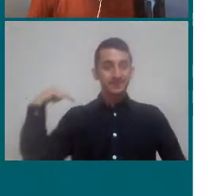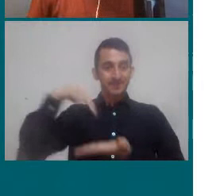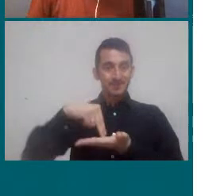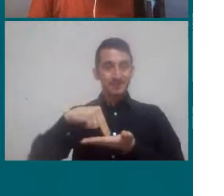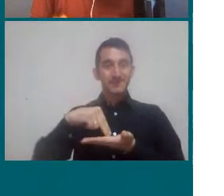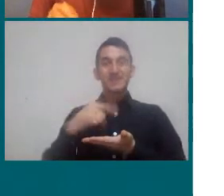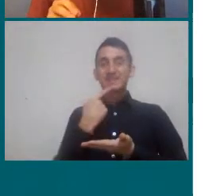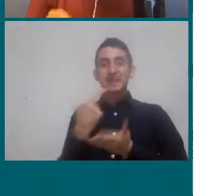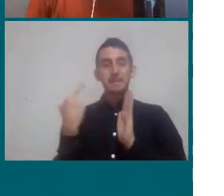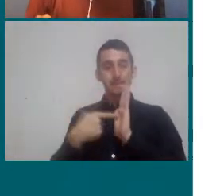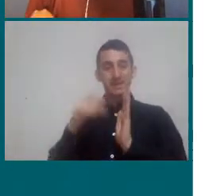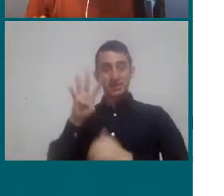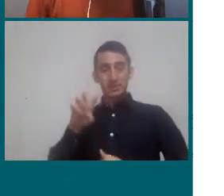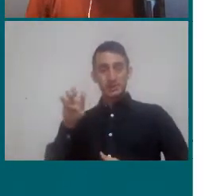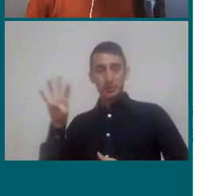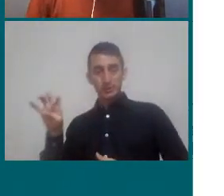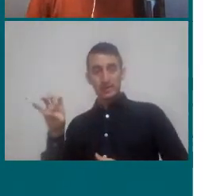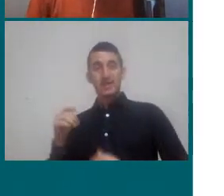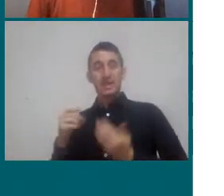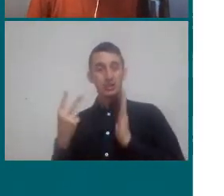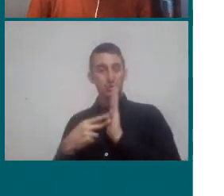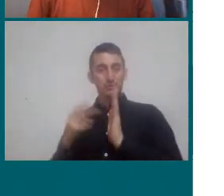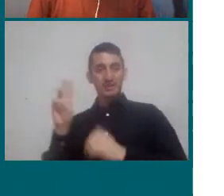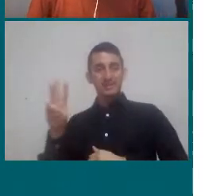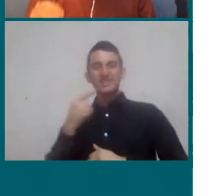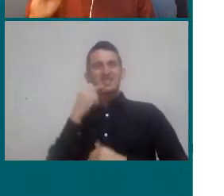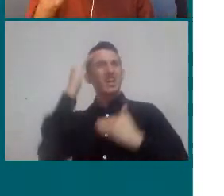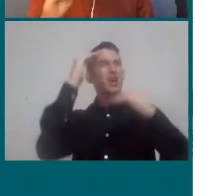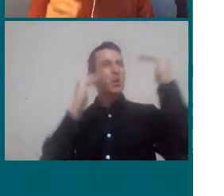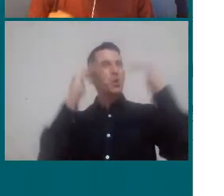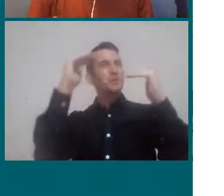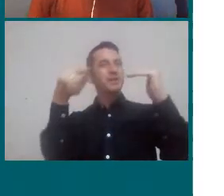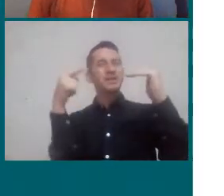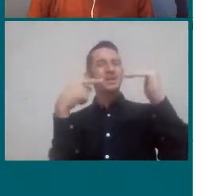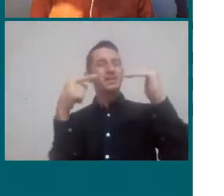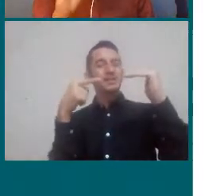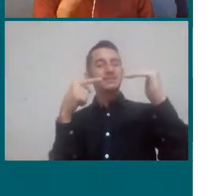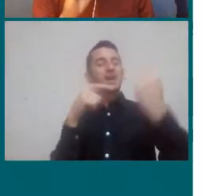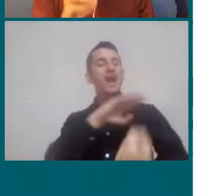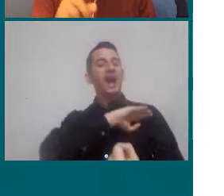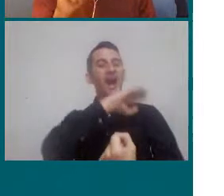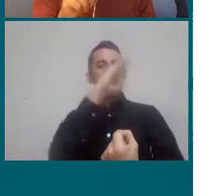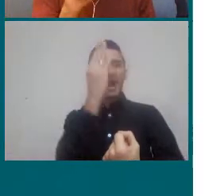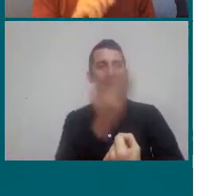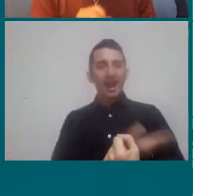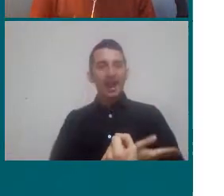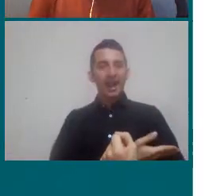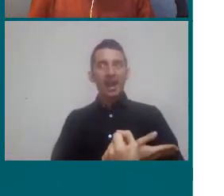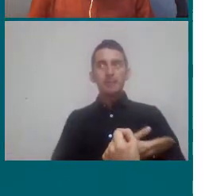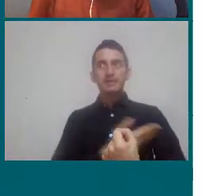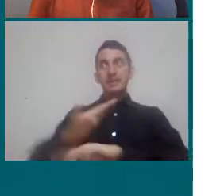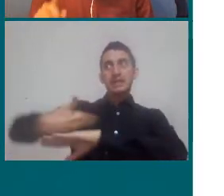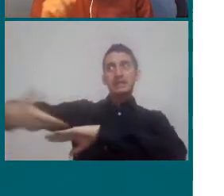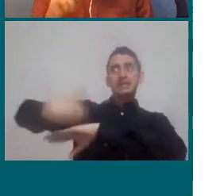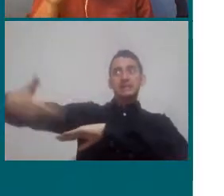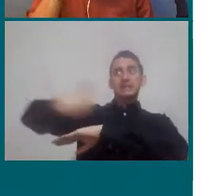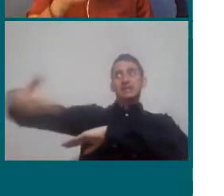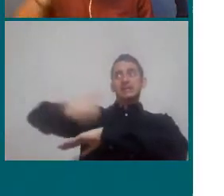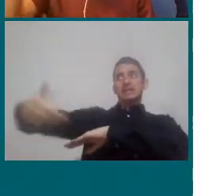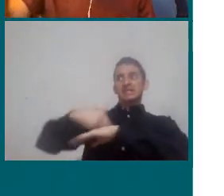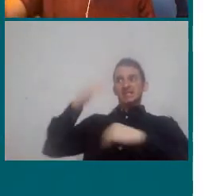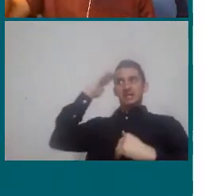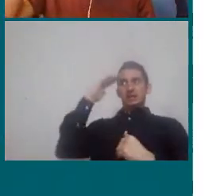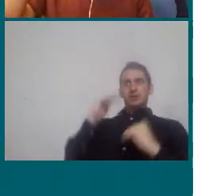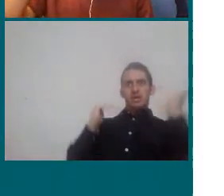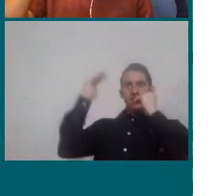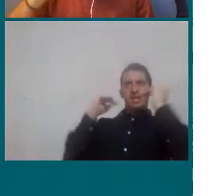1999-2003, dice que la competencia es la capacidad de responder a demandas complejas, es decir, de